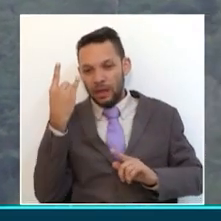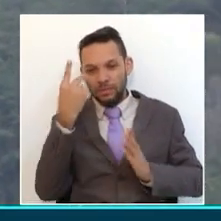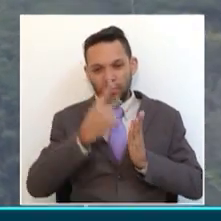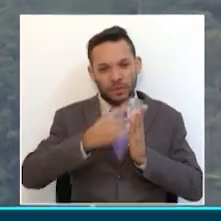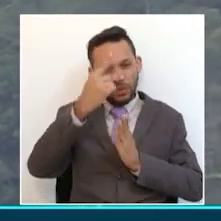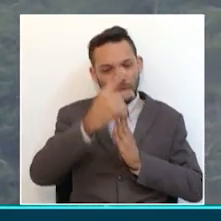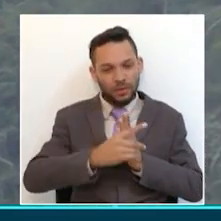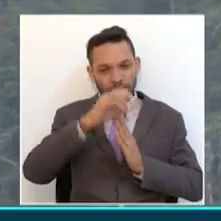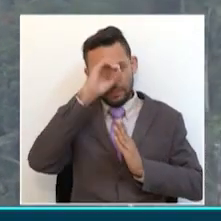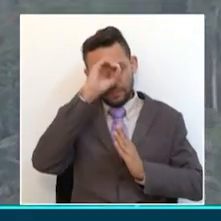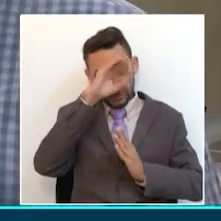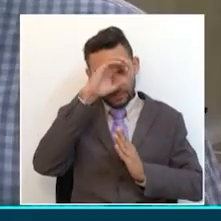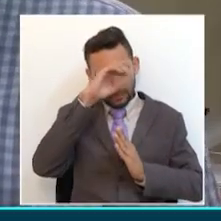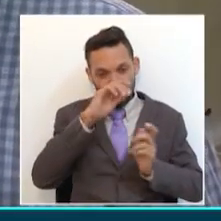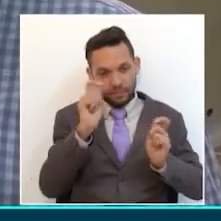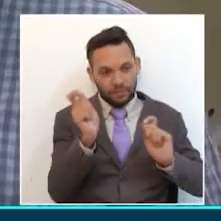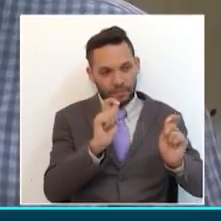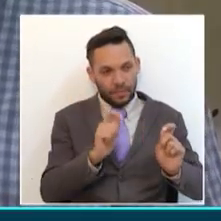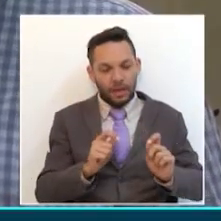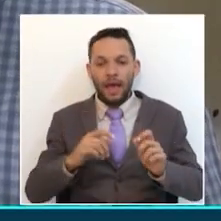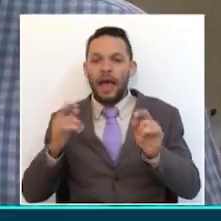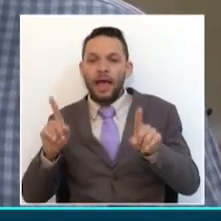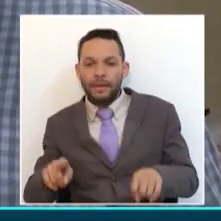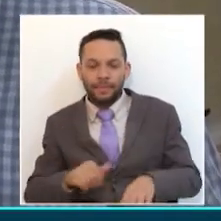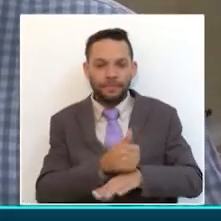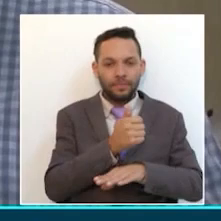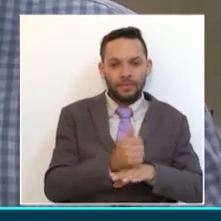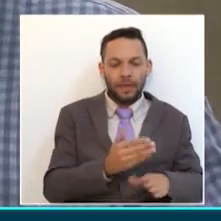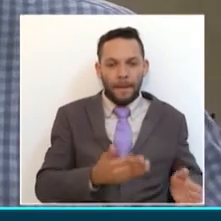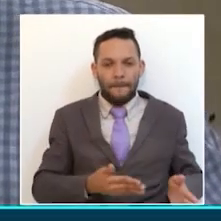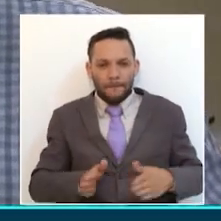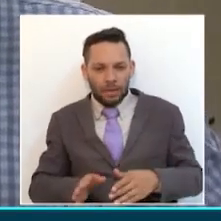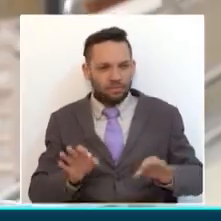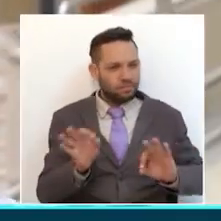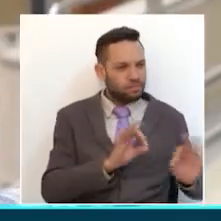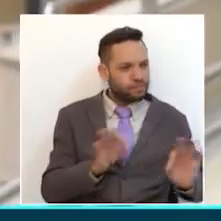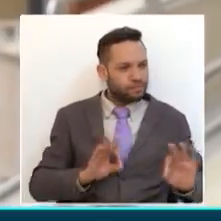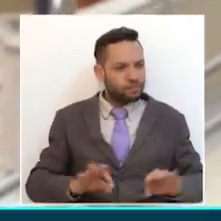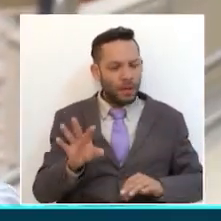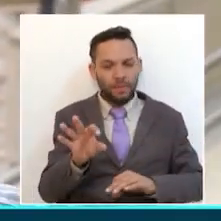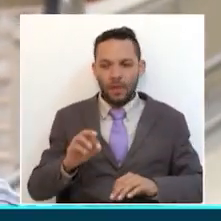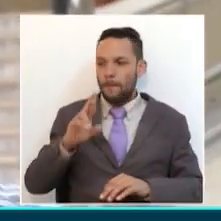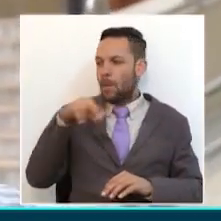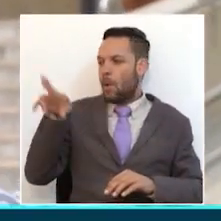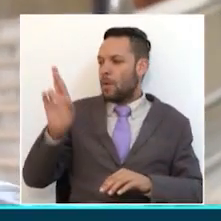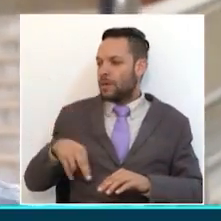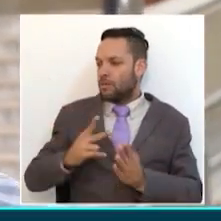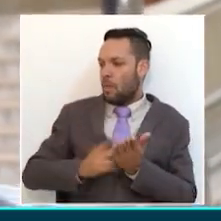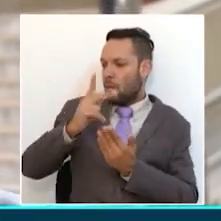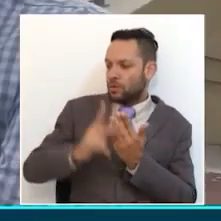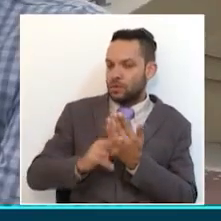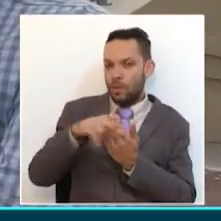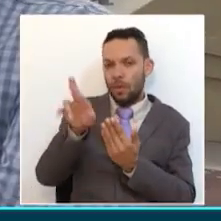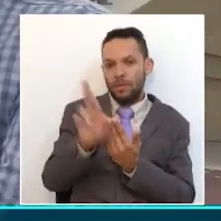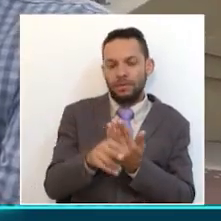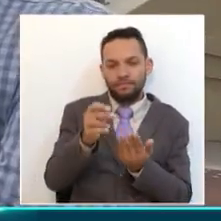De acuerdo con el director de Planeación Departamental, al municipio le queda como opción prohibir proyectos mineros a gran escala a través